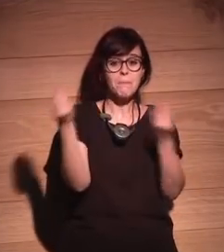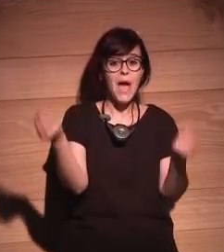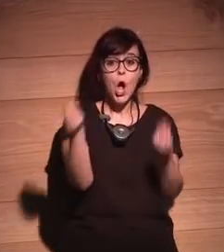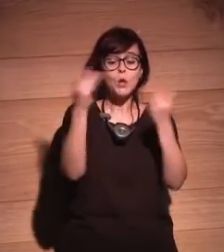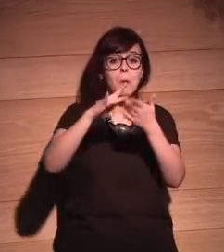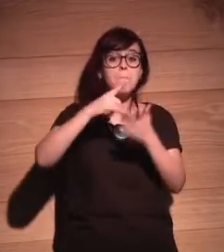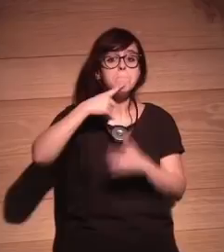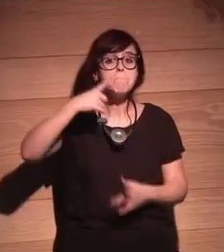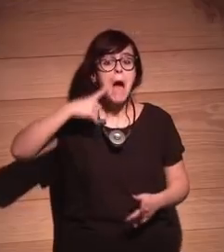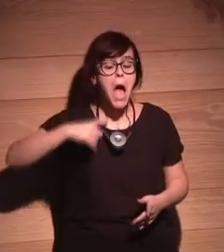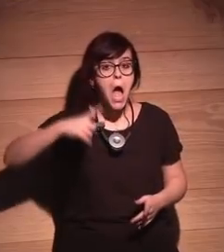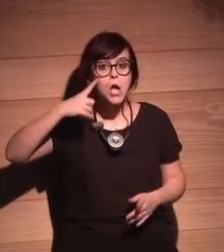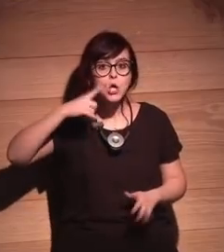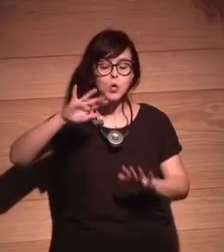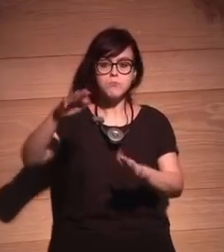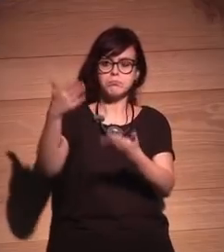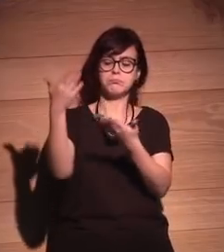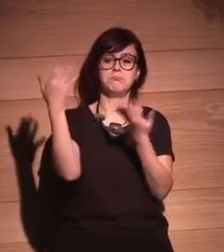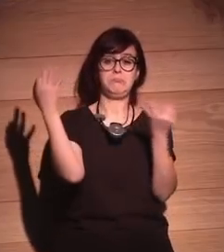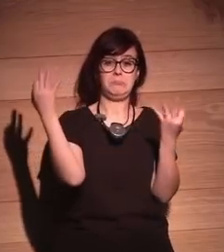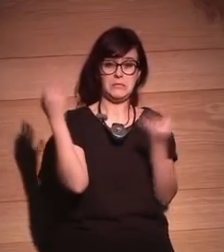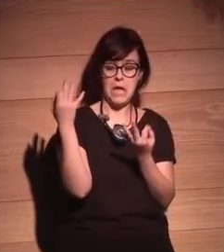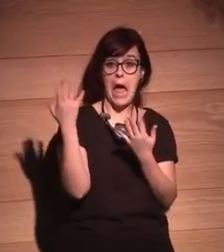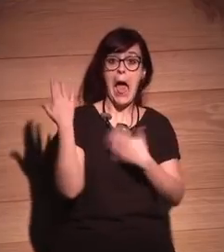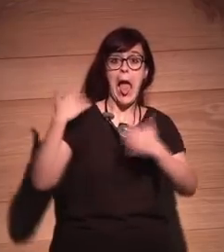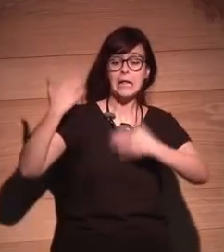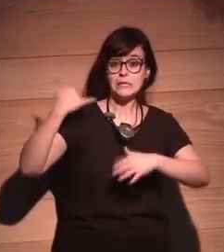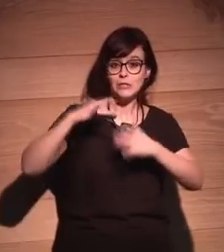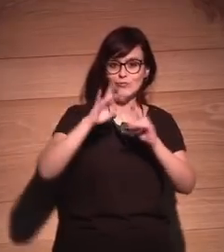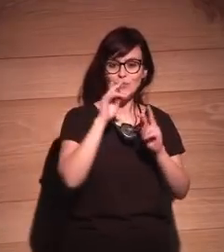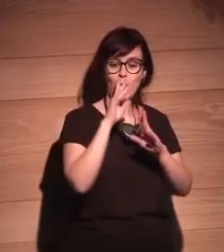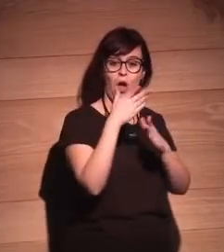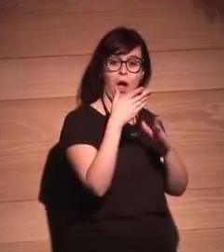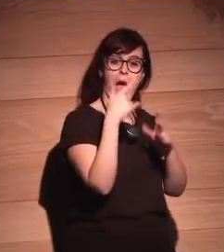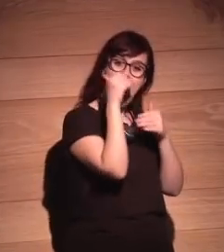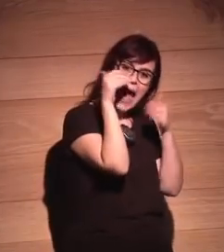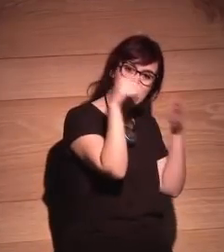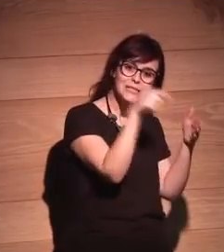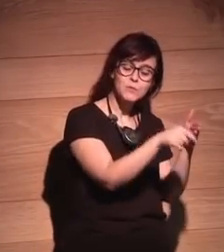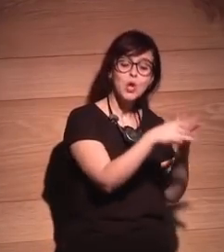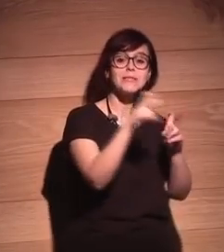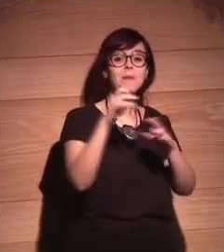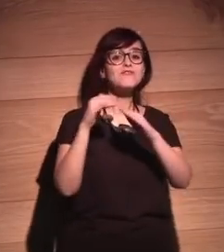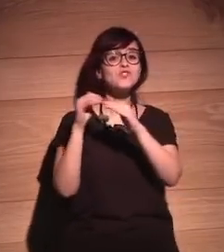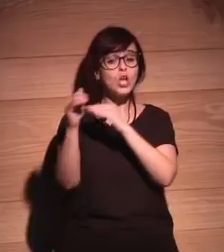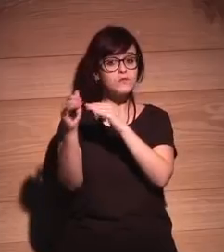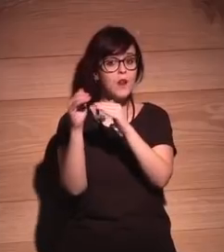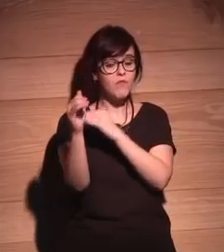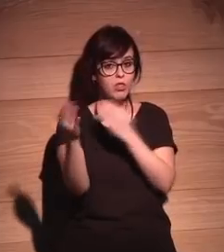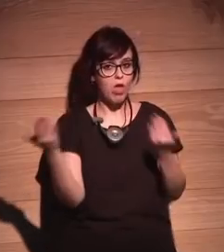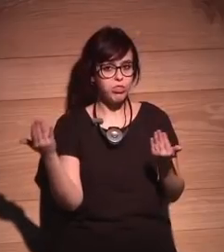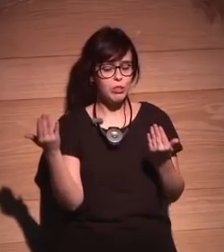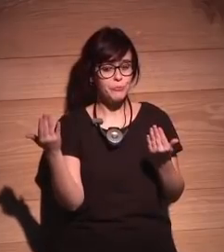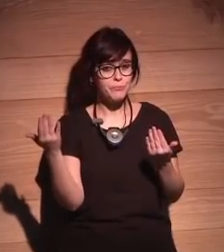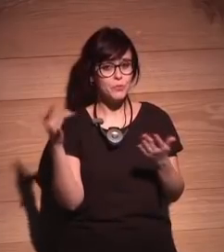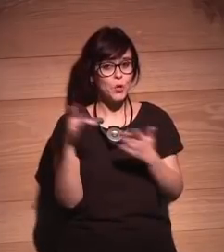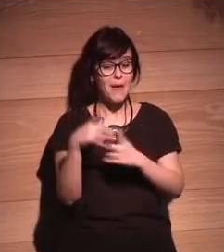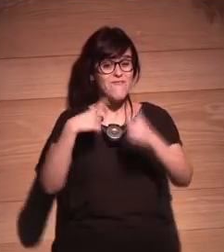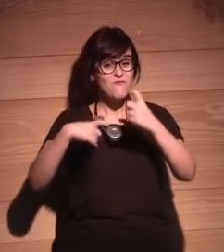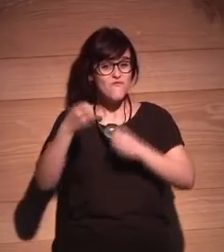banco. Y tú dices, esto antes era una labor insisto, sostenibilidad. Pues es que hay